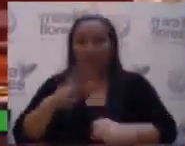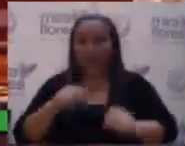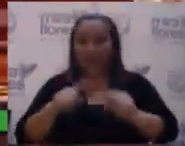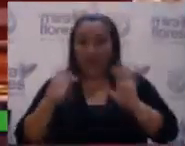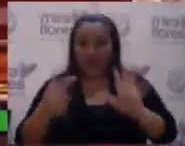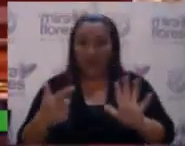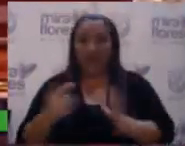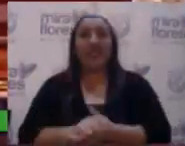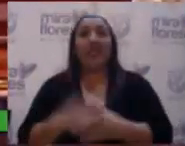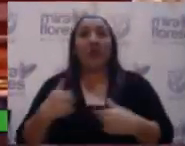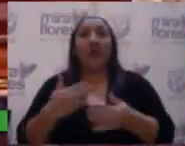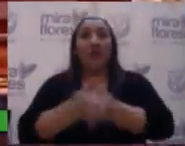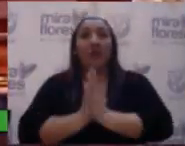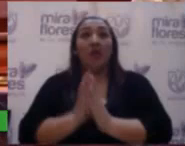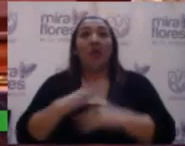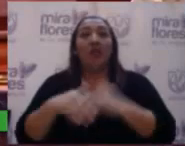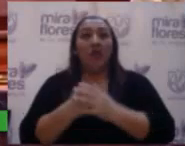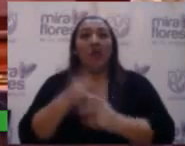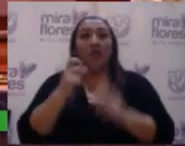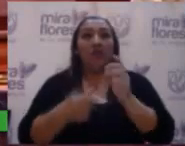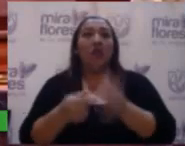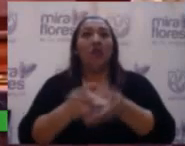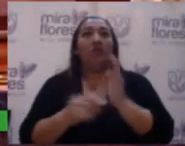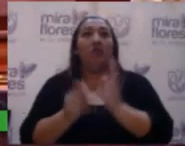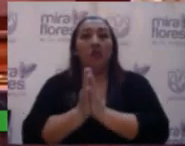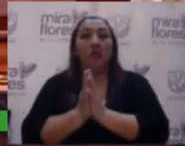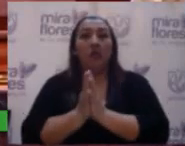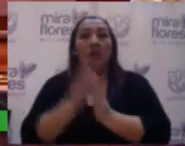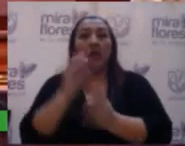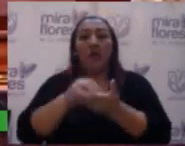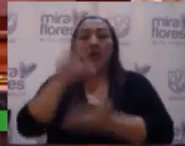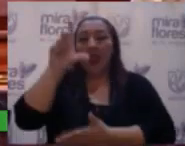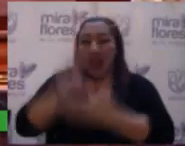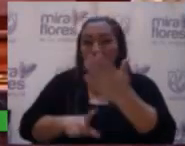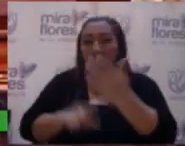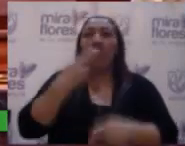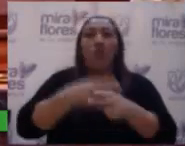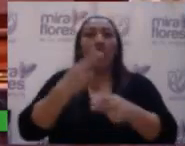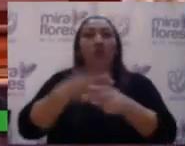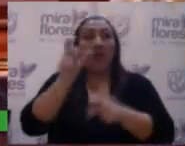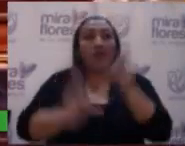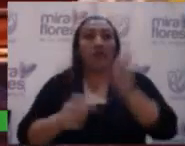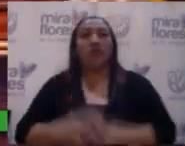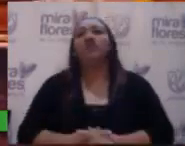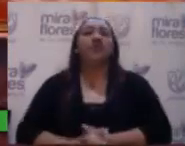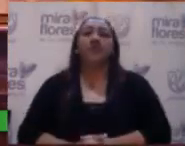y le voy a pedir a nuestra secretaria general del consejo que se sirva a pasar la lista del caso